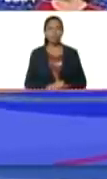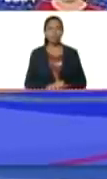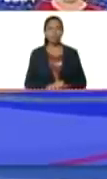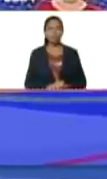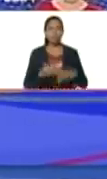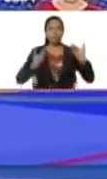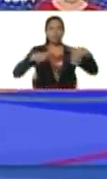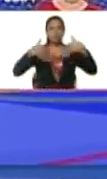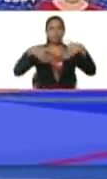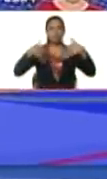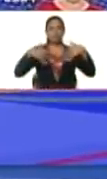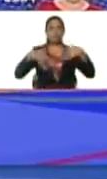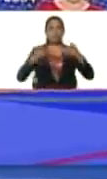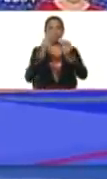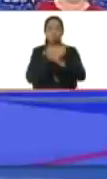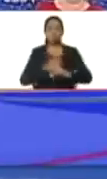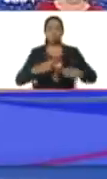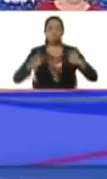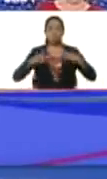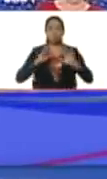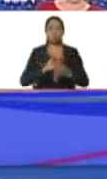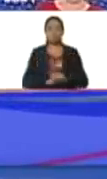Fuera de aquí.